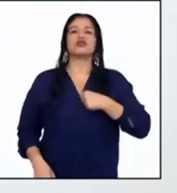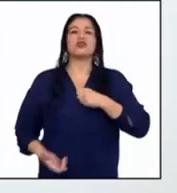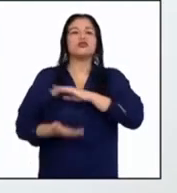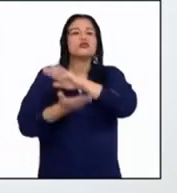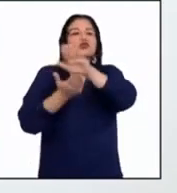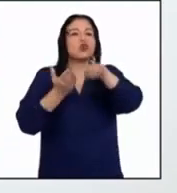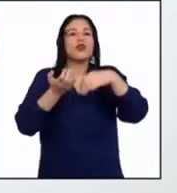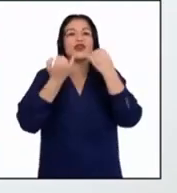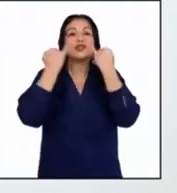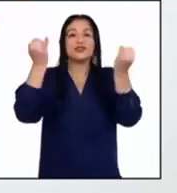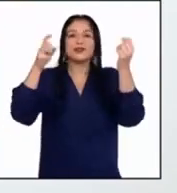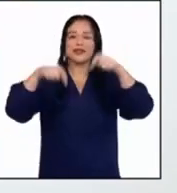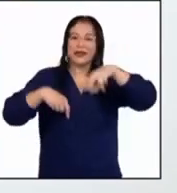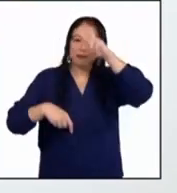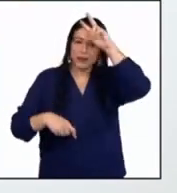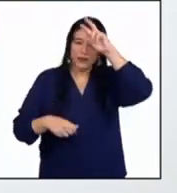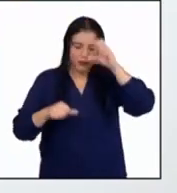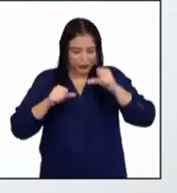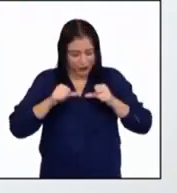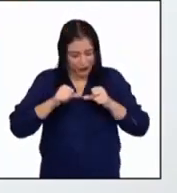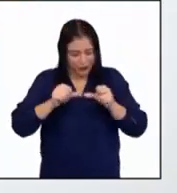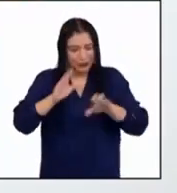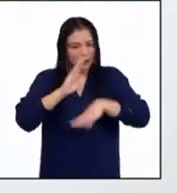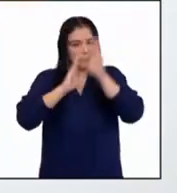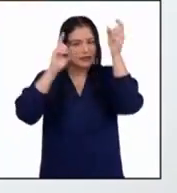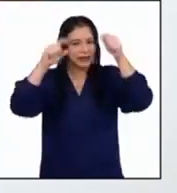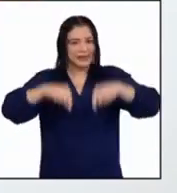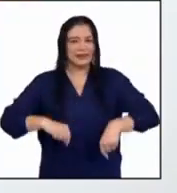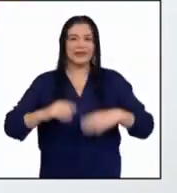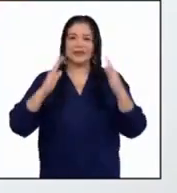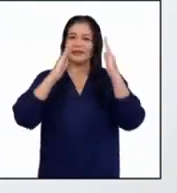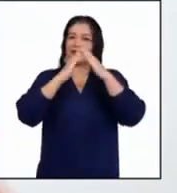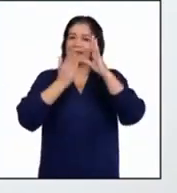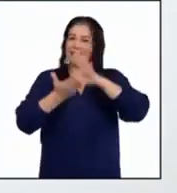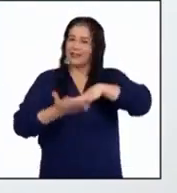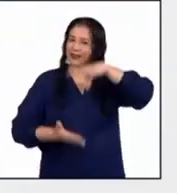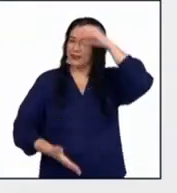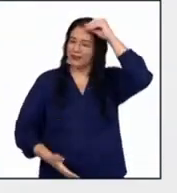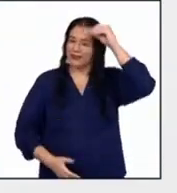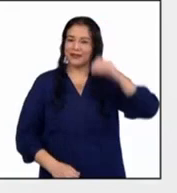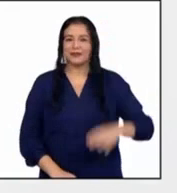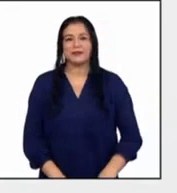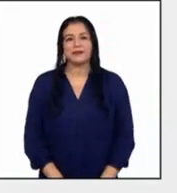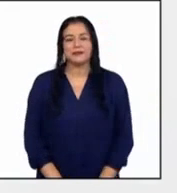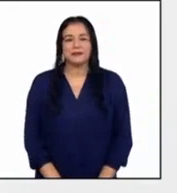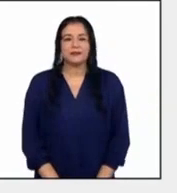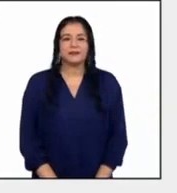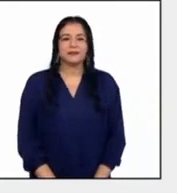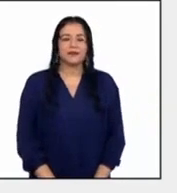ellas. Seguimos con más en Aprendo en Casa.